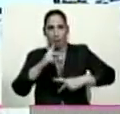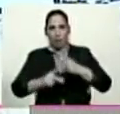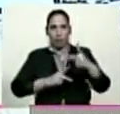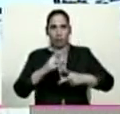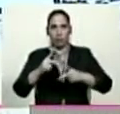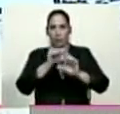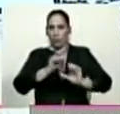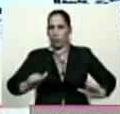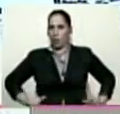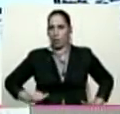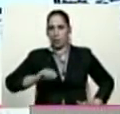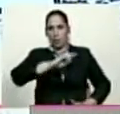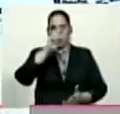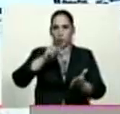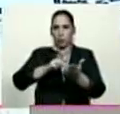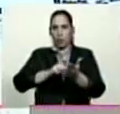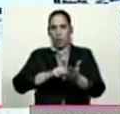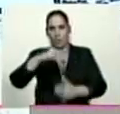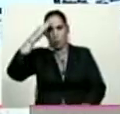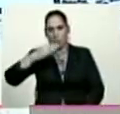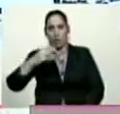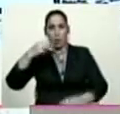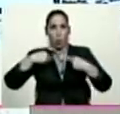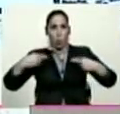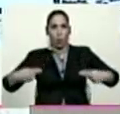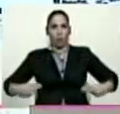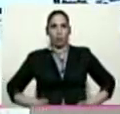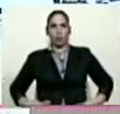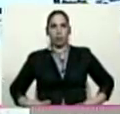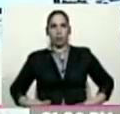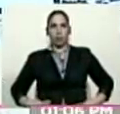Armada humanista,